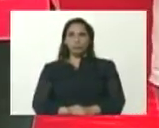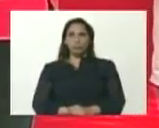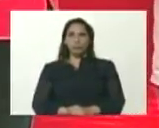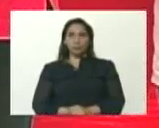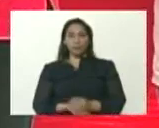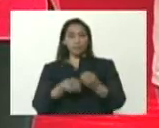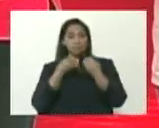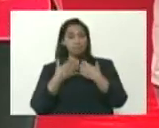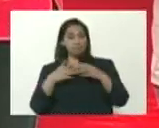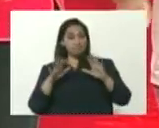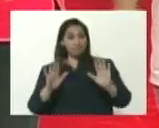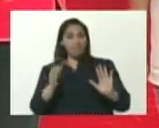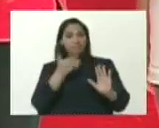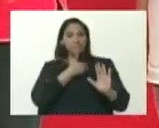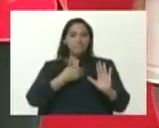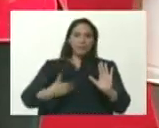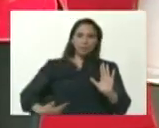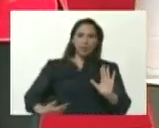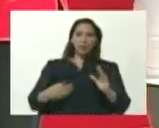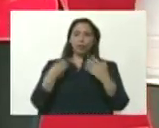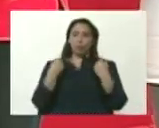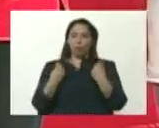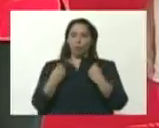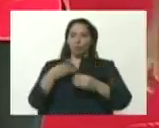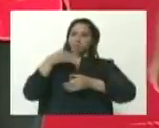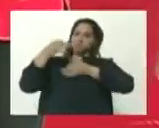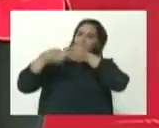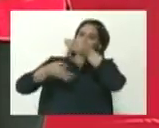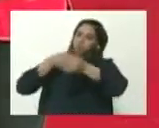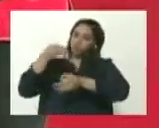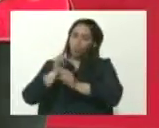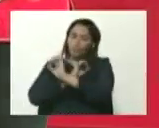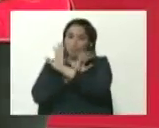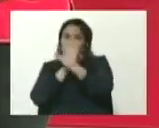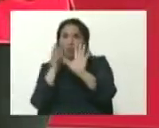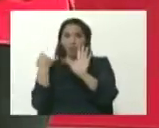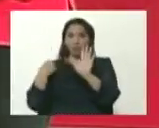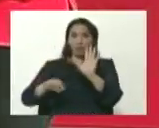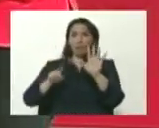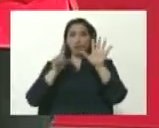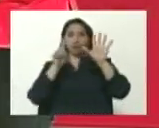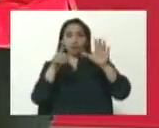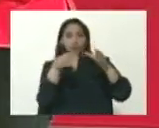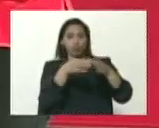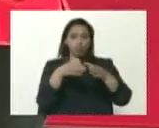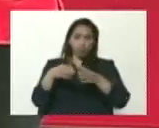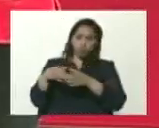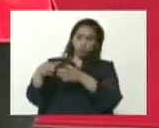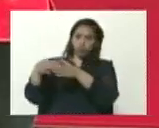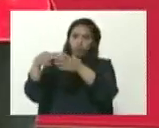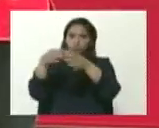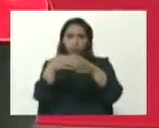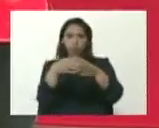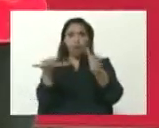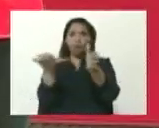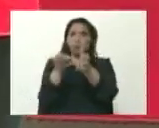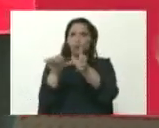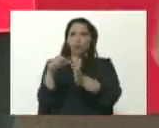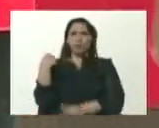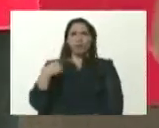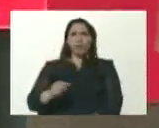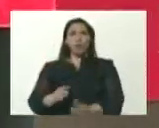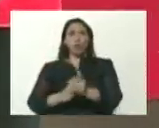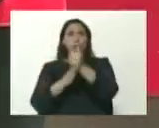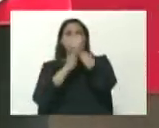Bueno, mi presidente, como le venía diciendo, tenemos seis sectores donde tengo las seis